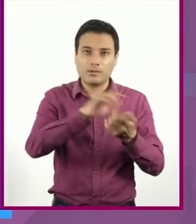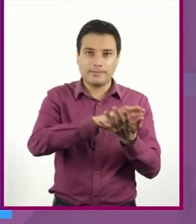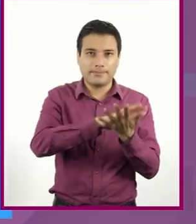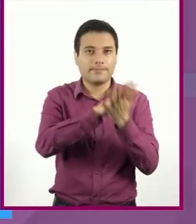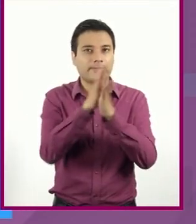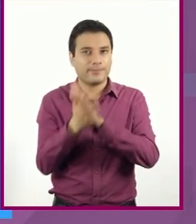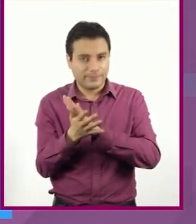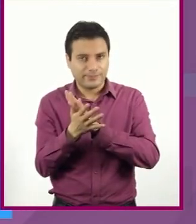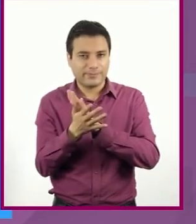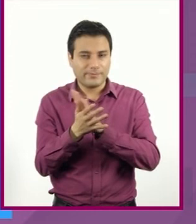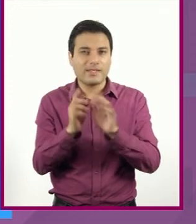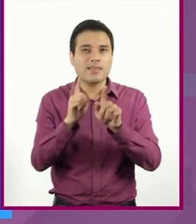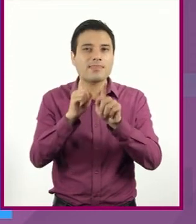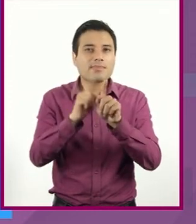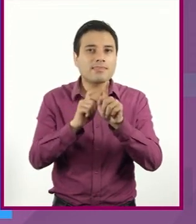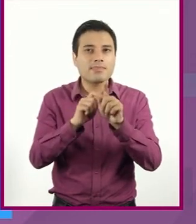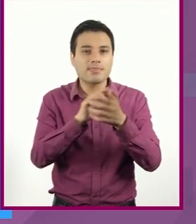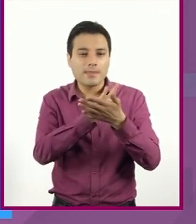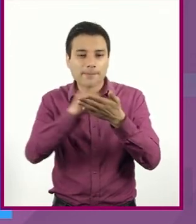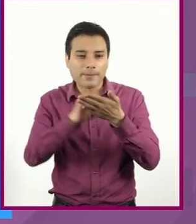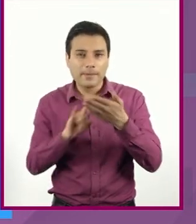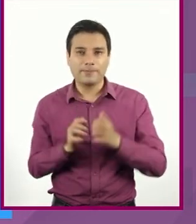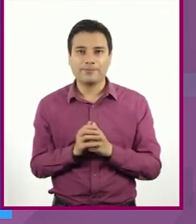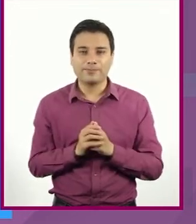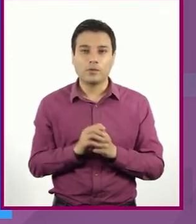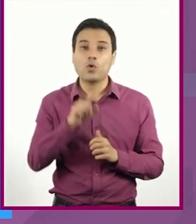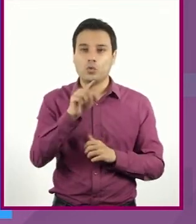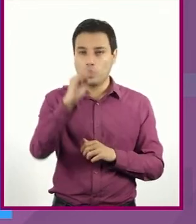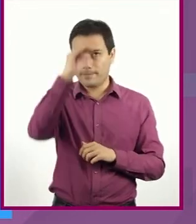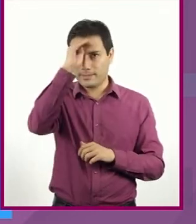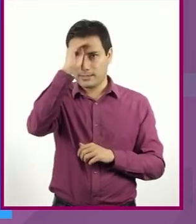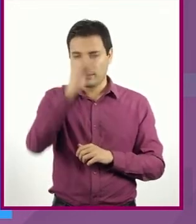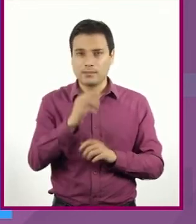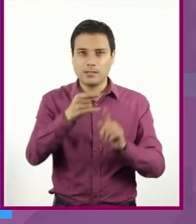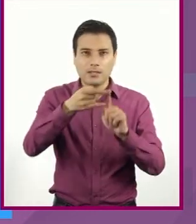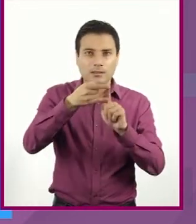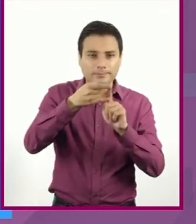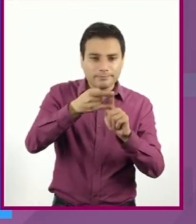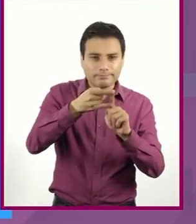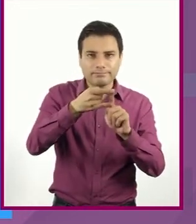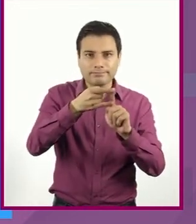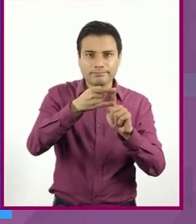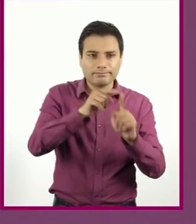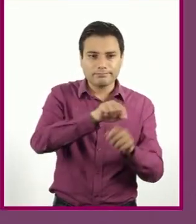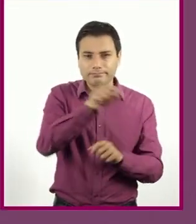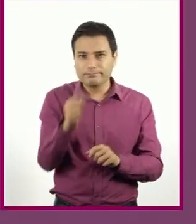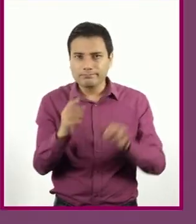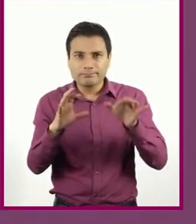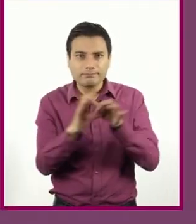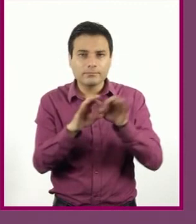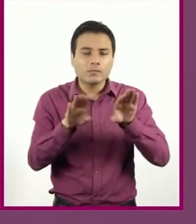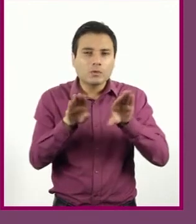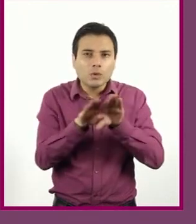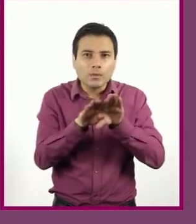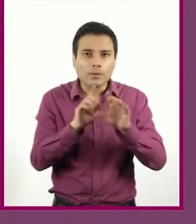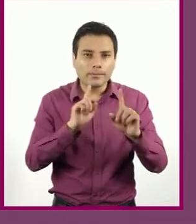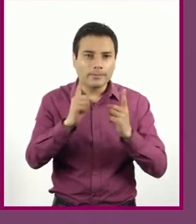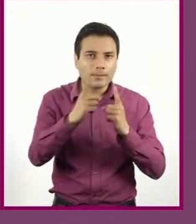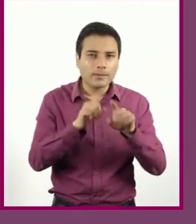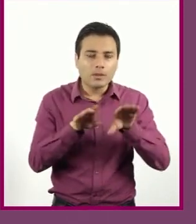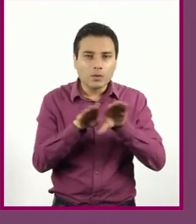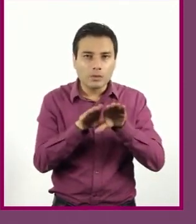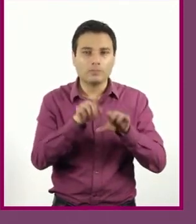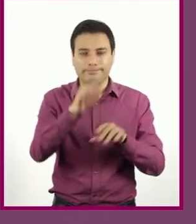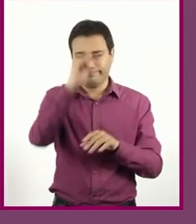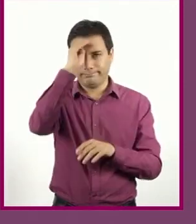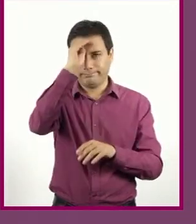el propósito de reflexionar sobre relaciones entre viñetas y momentos de acción. Es importante no perder de